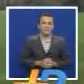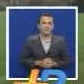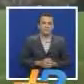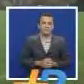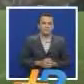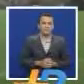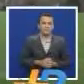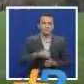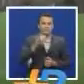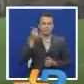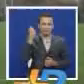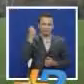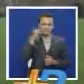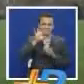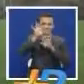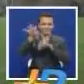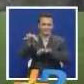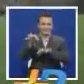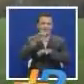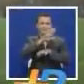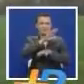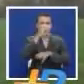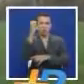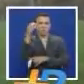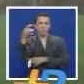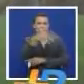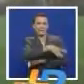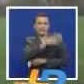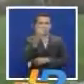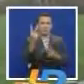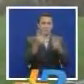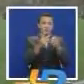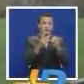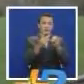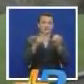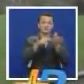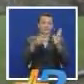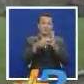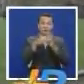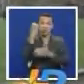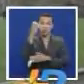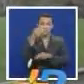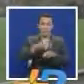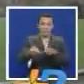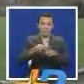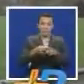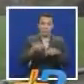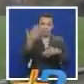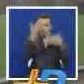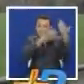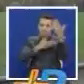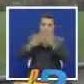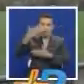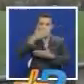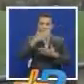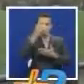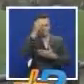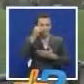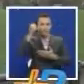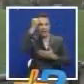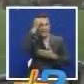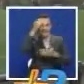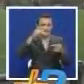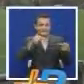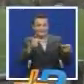en Bruselas, 2-0 ante Bélgica, la selección colombiana de José Pecker mantendrá una prueba este martes ante Holanda en su segundo partido